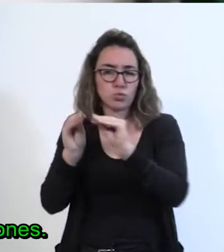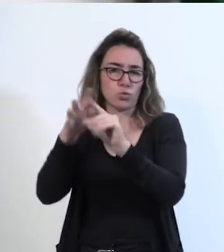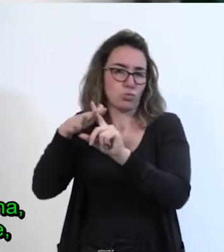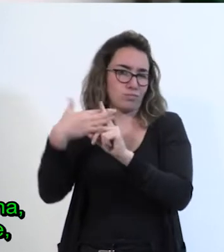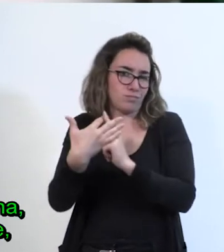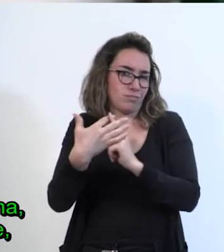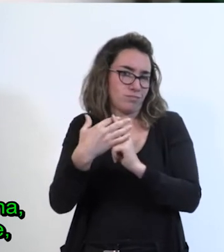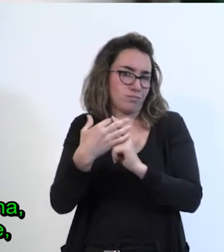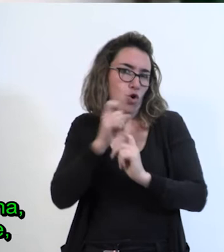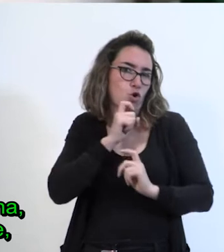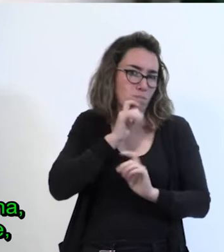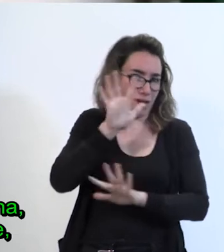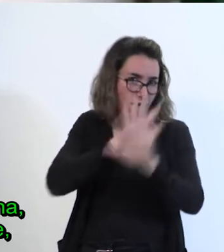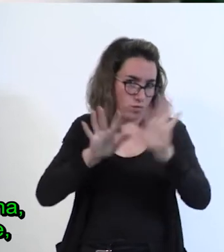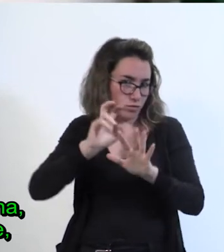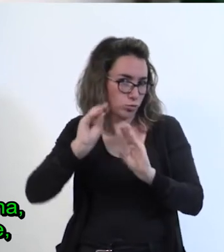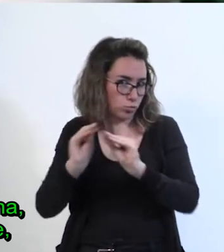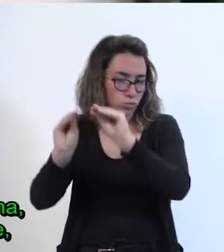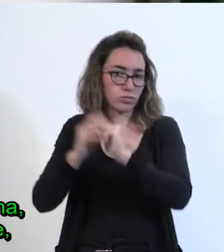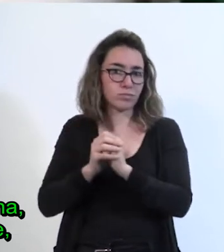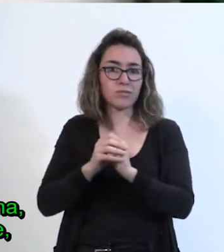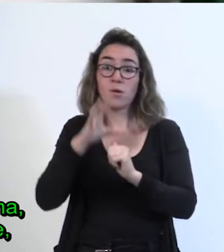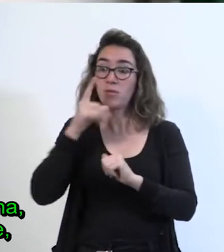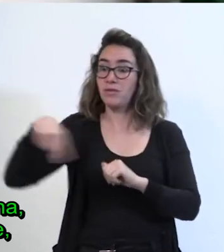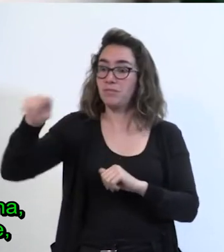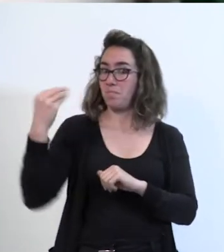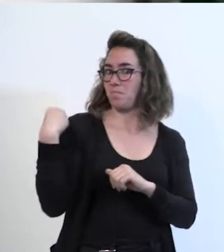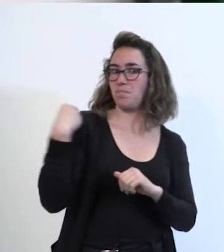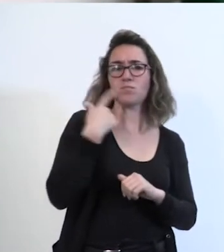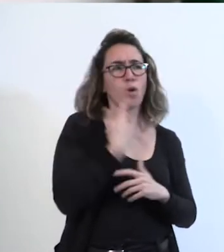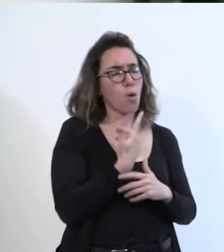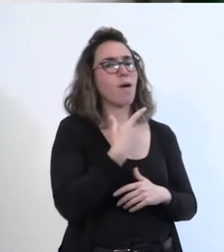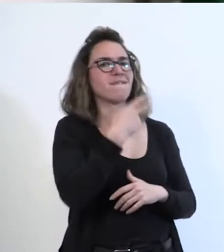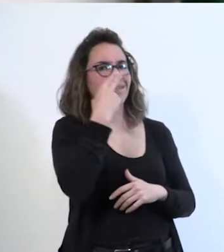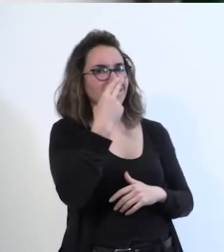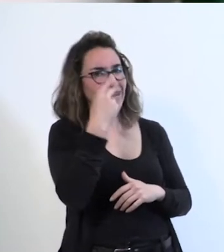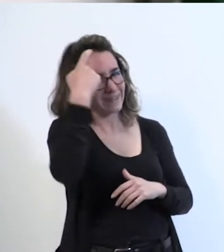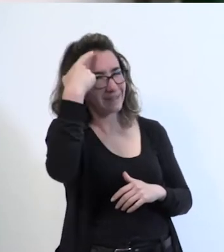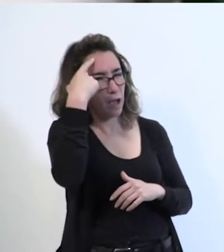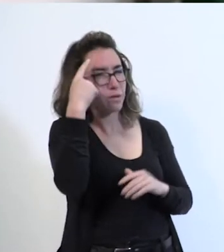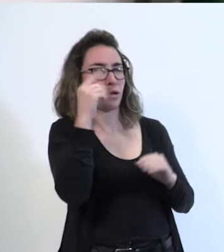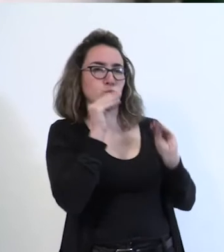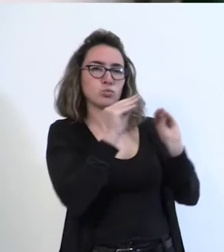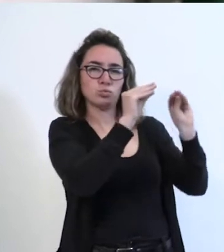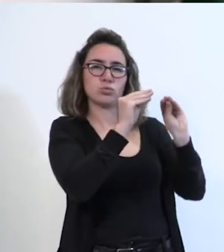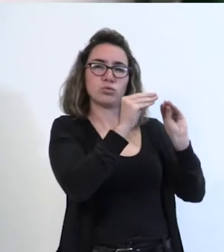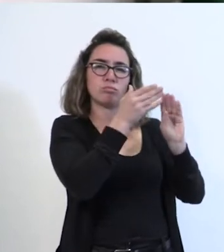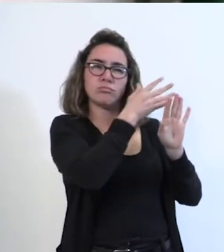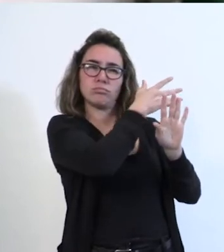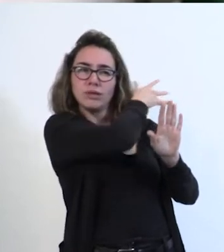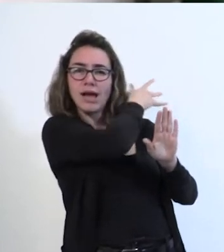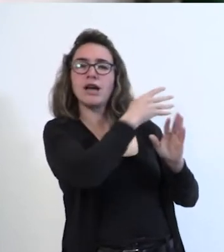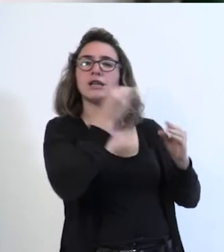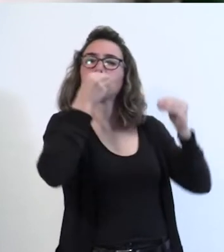complicaciones. Y entonces me decían, mira, Morena, para nosotras fue muy importante no solo conocer la historia del feminismo, de los feminismos